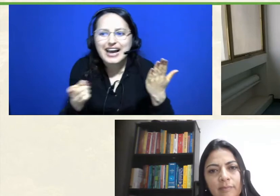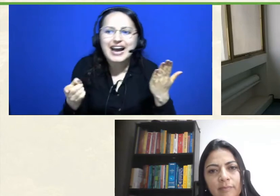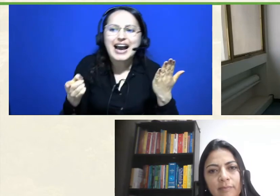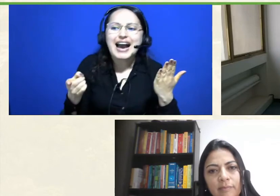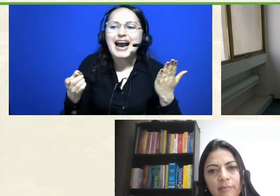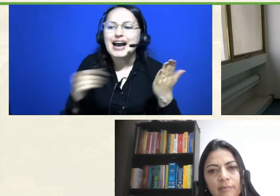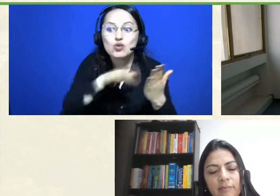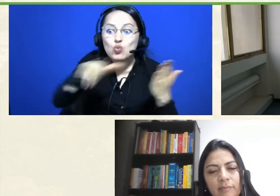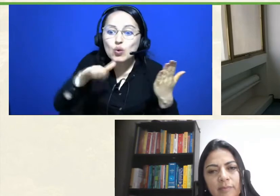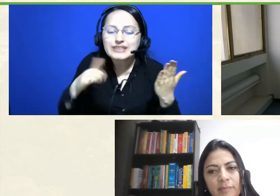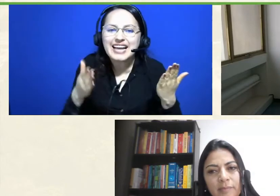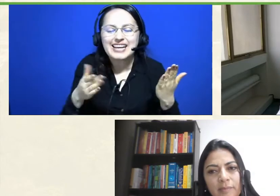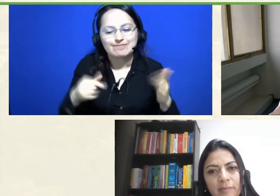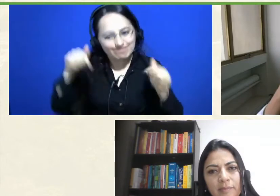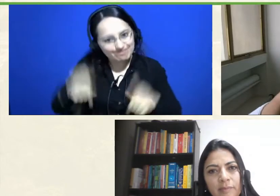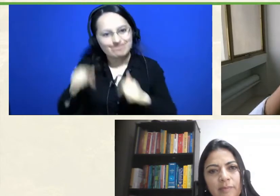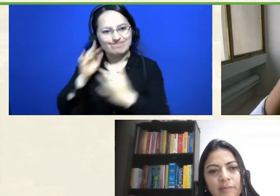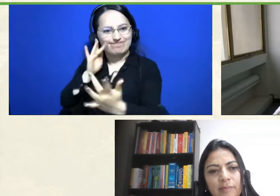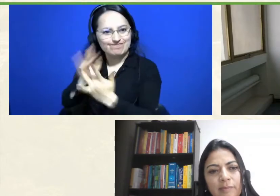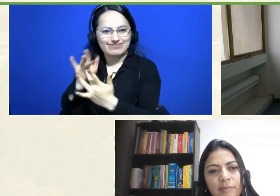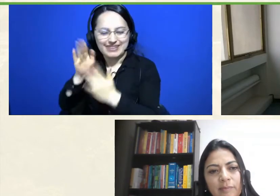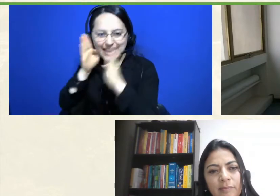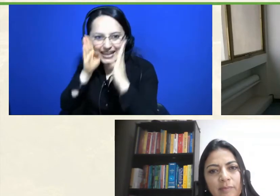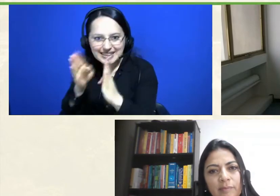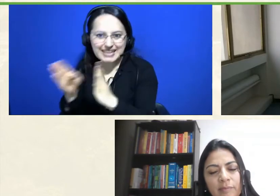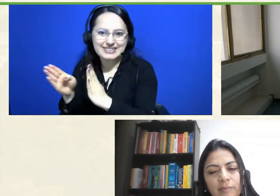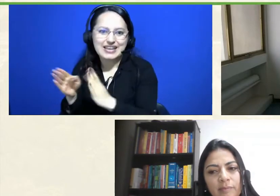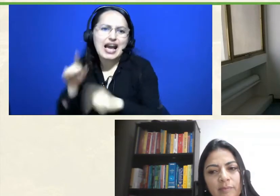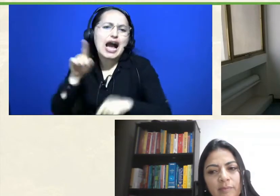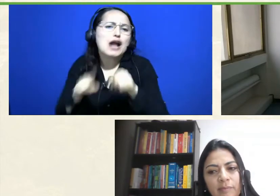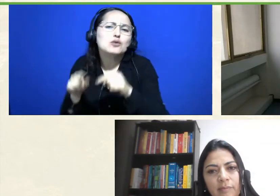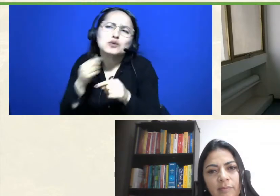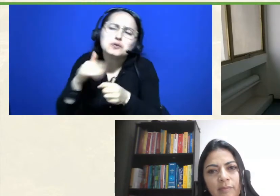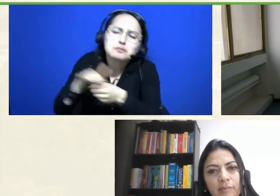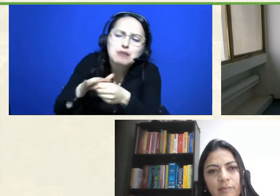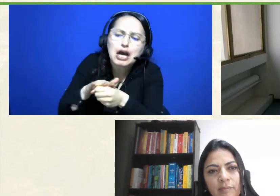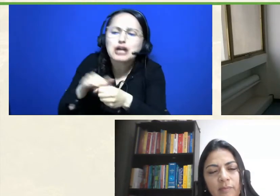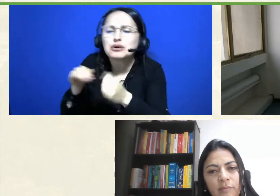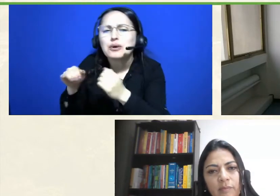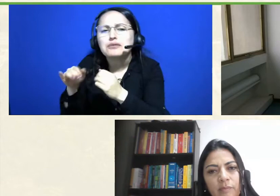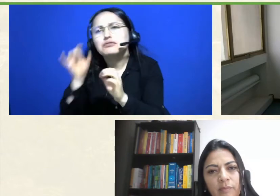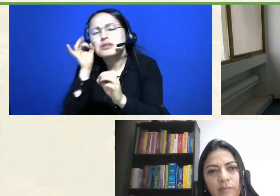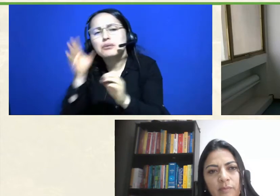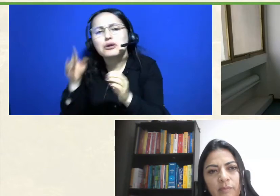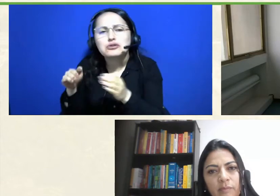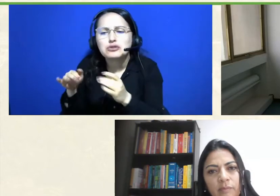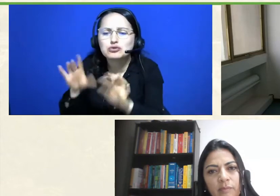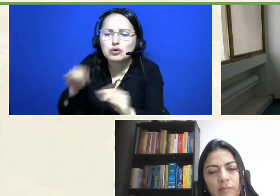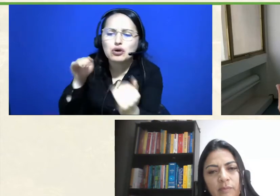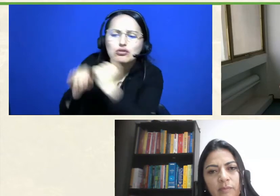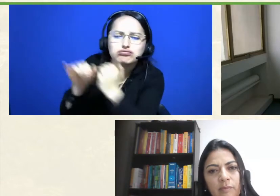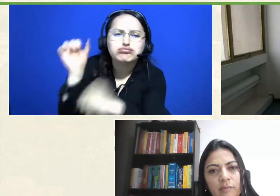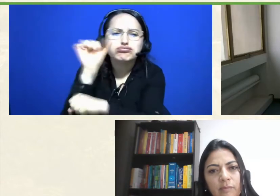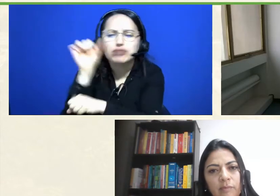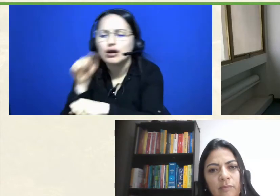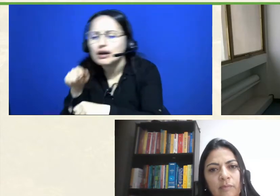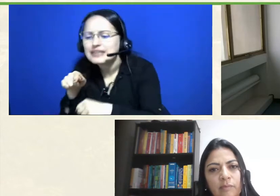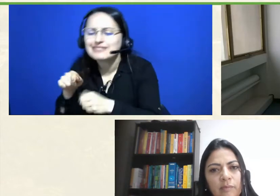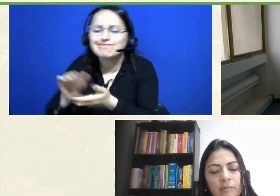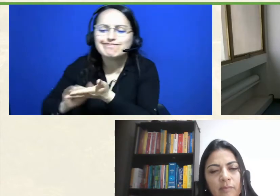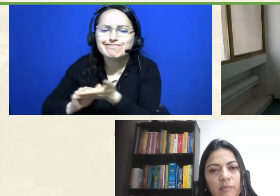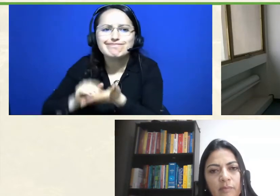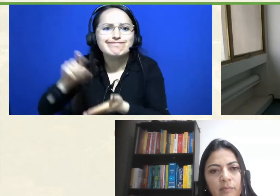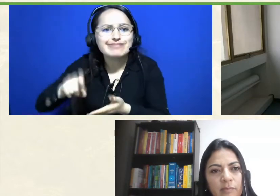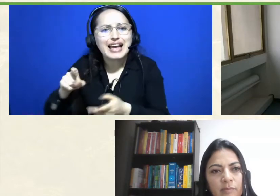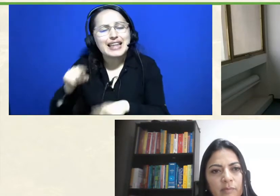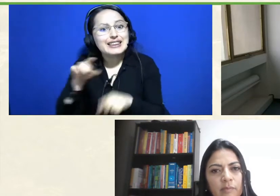unas características muy, muy locales, no queda en esos temas de presupuestales, estratégicos, de intervenciones, y alguien dice, bueno, vamos a ponernos